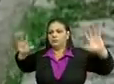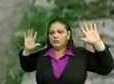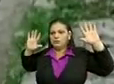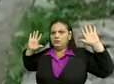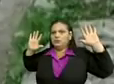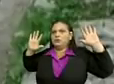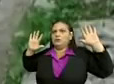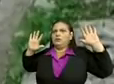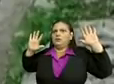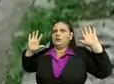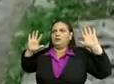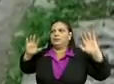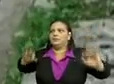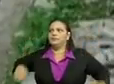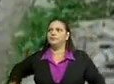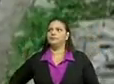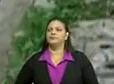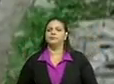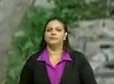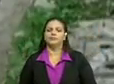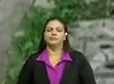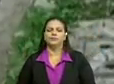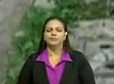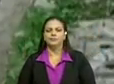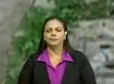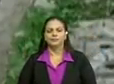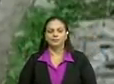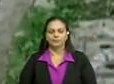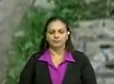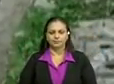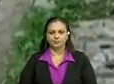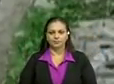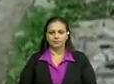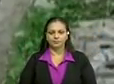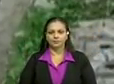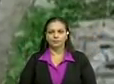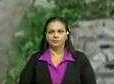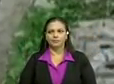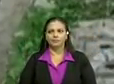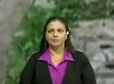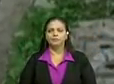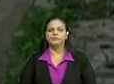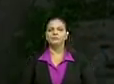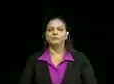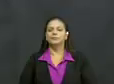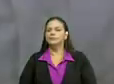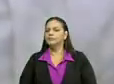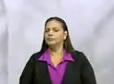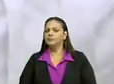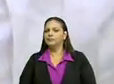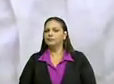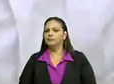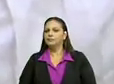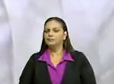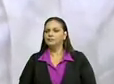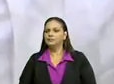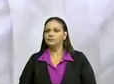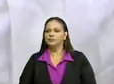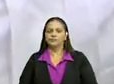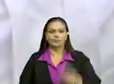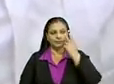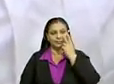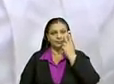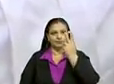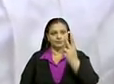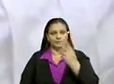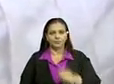quitarles lo que más pudieron. Han hecho transbordo en el parque de la esquina, habían hecho transbordo, de un carro negro se ve, y vinieron,